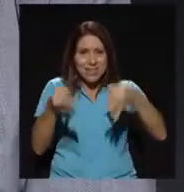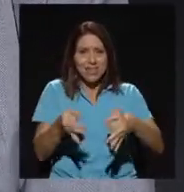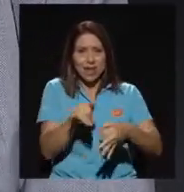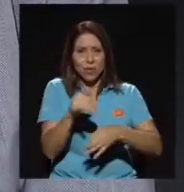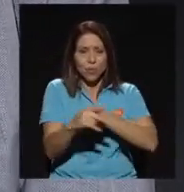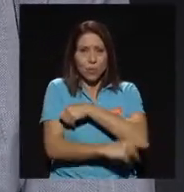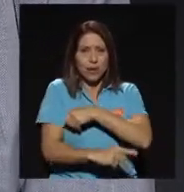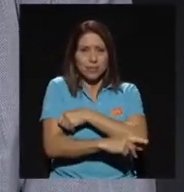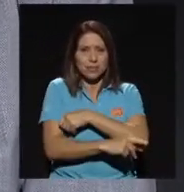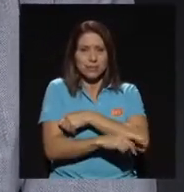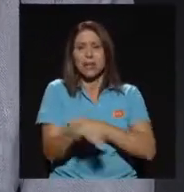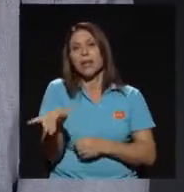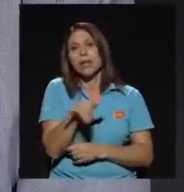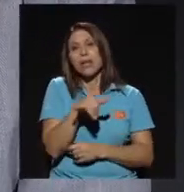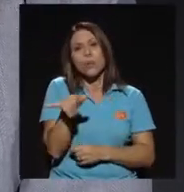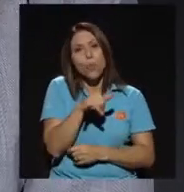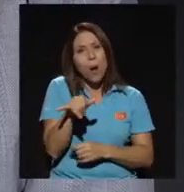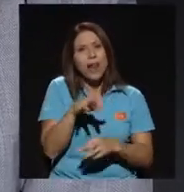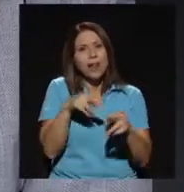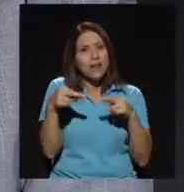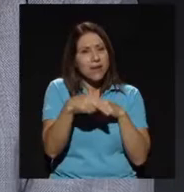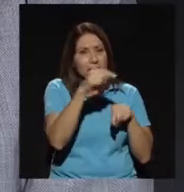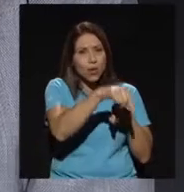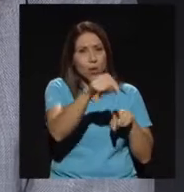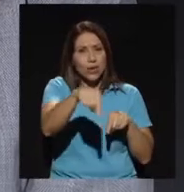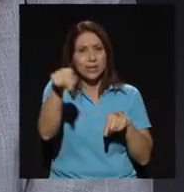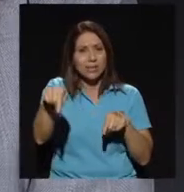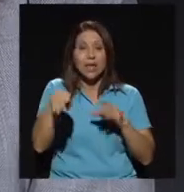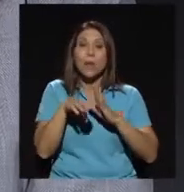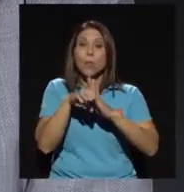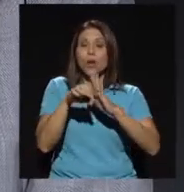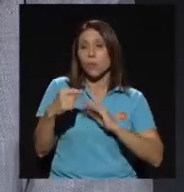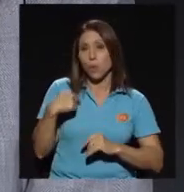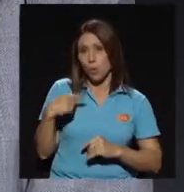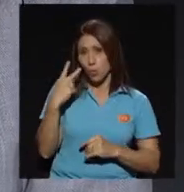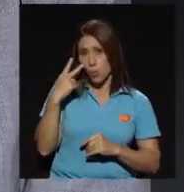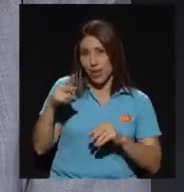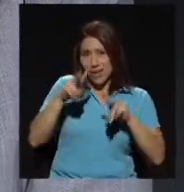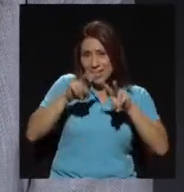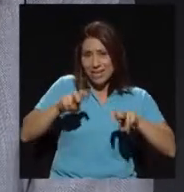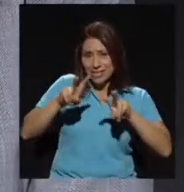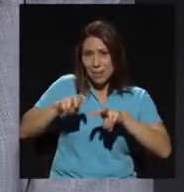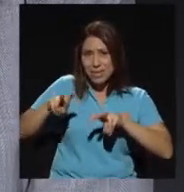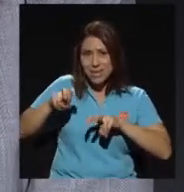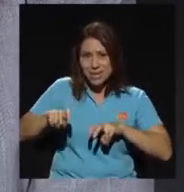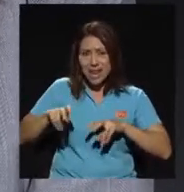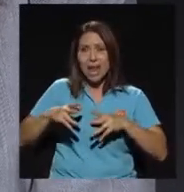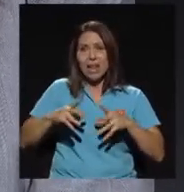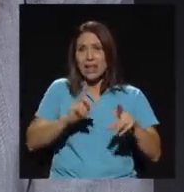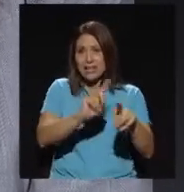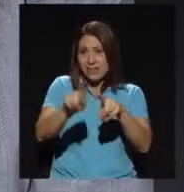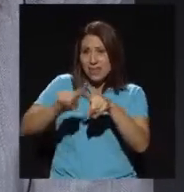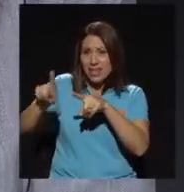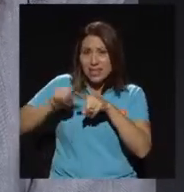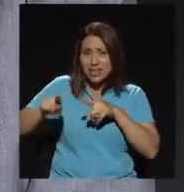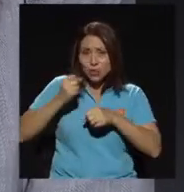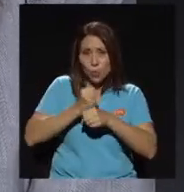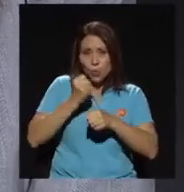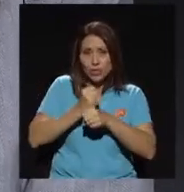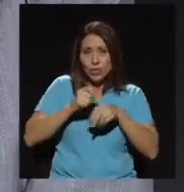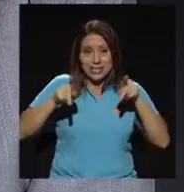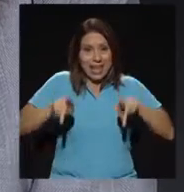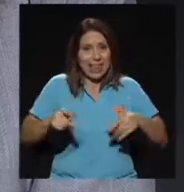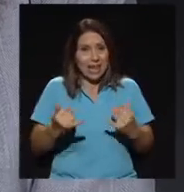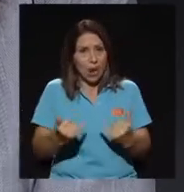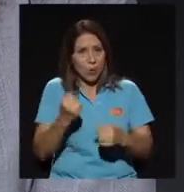en las regiones, ¿verdad? Sí. Aun cuando uno examina, por ejemplo, la estructura de las ocupaciones, ¿no? De la gente que está hoy en el mercado de